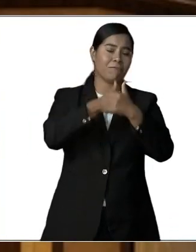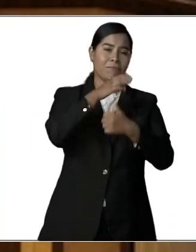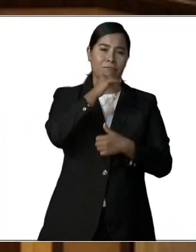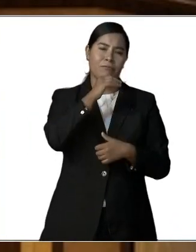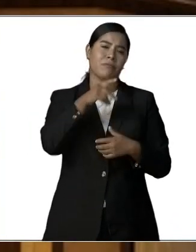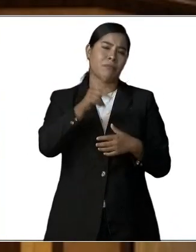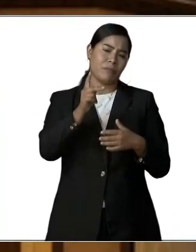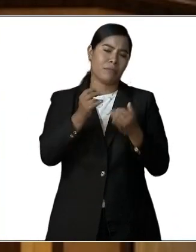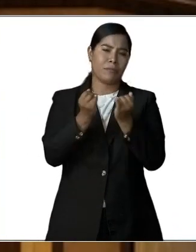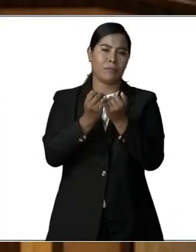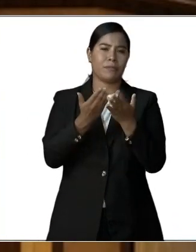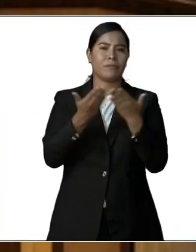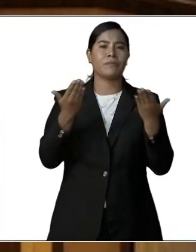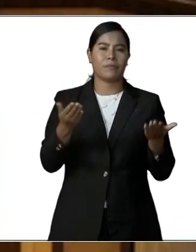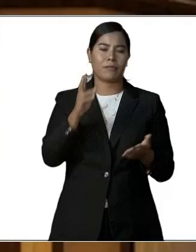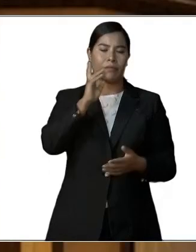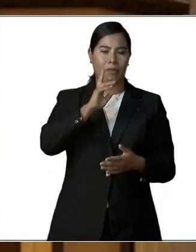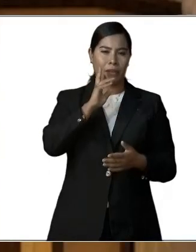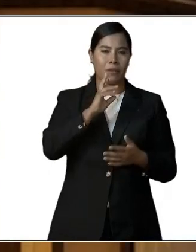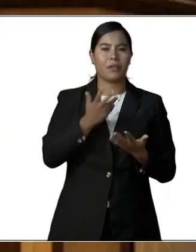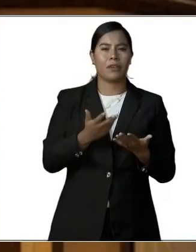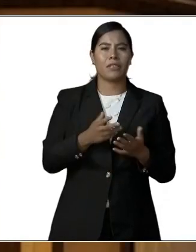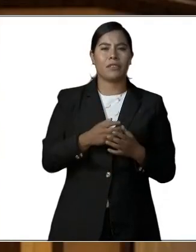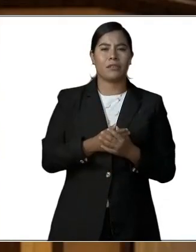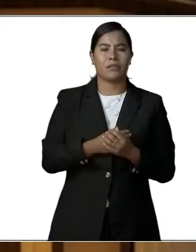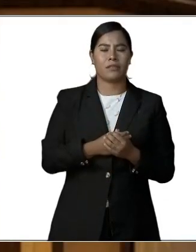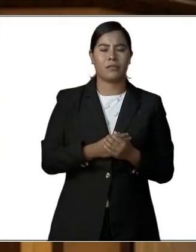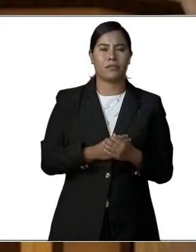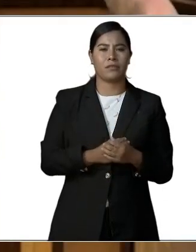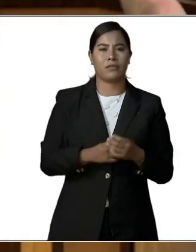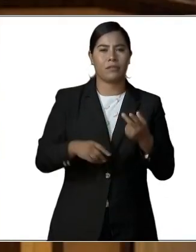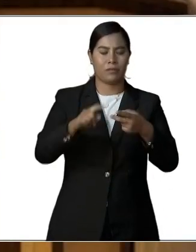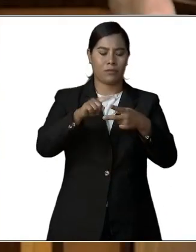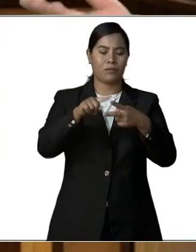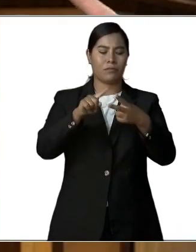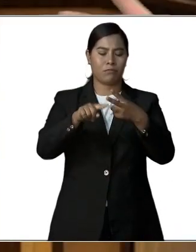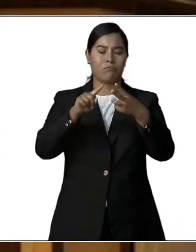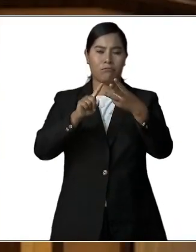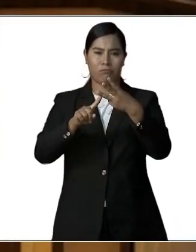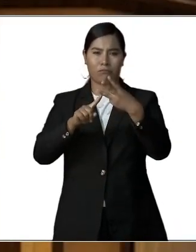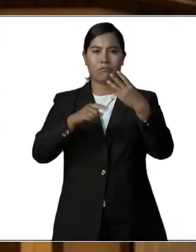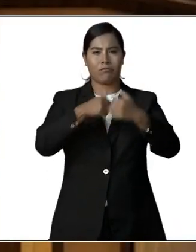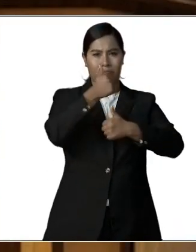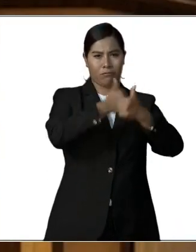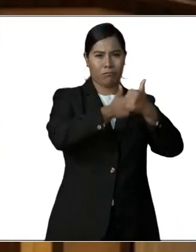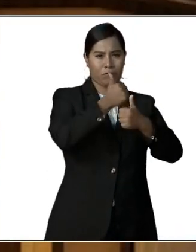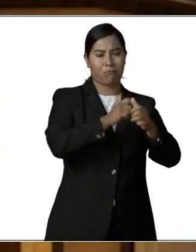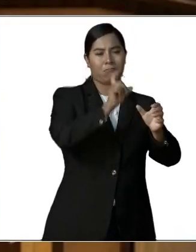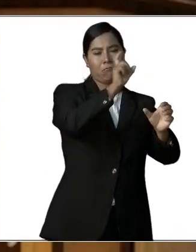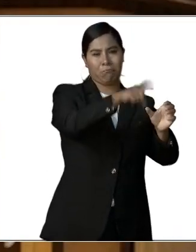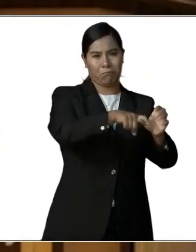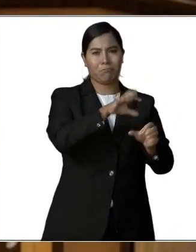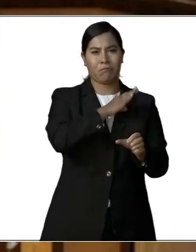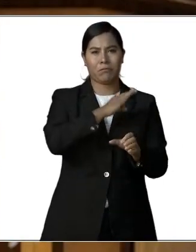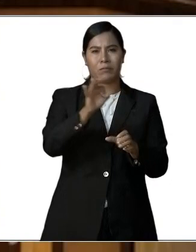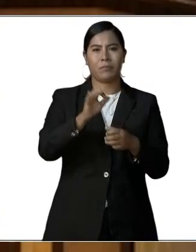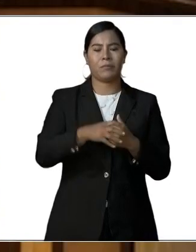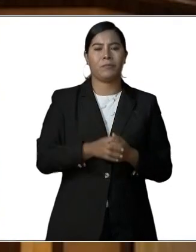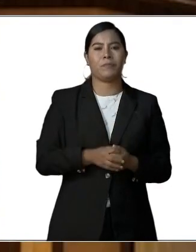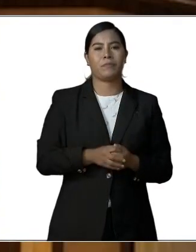bases. Tenemos 3 categorías. Platicarles, bueno, compartirles que hemos estado junto contigo como